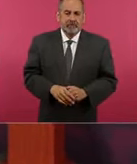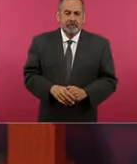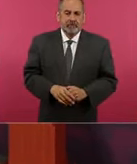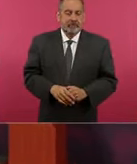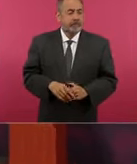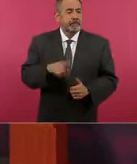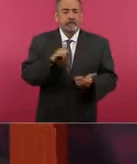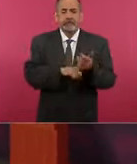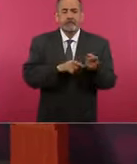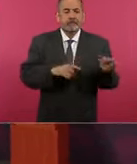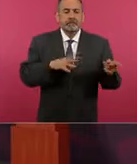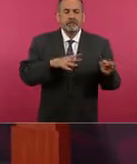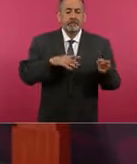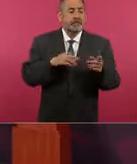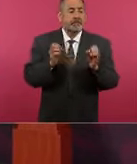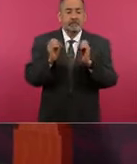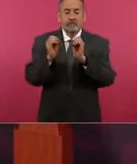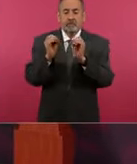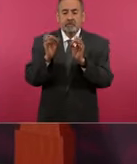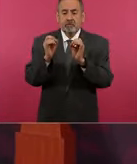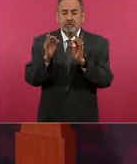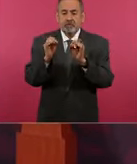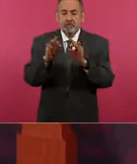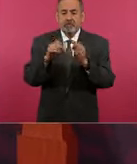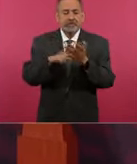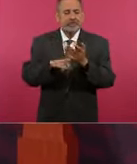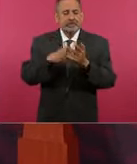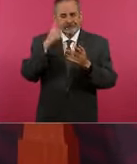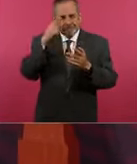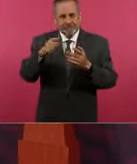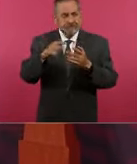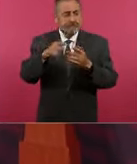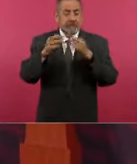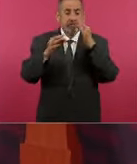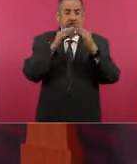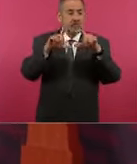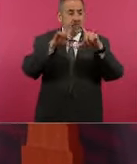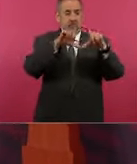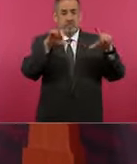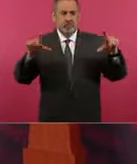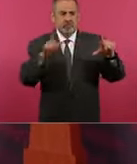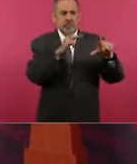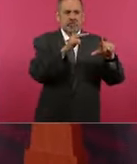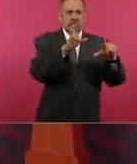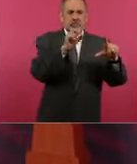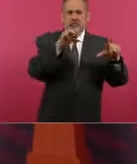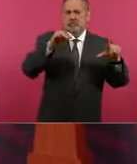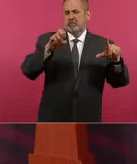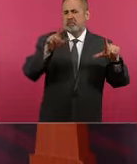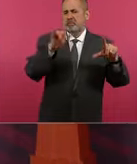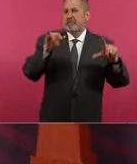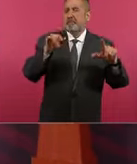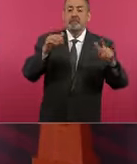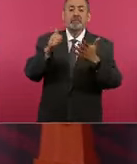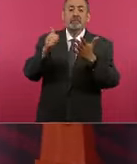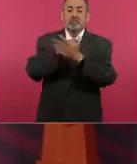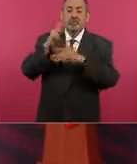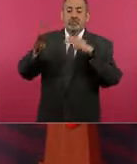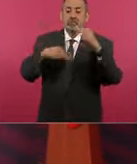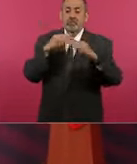habían oficinas para promover a México en todas las ciudades del mundo.